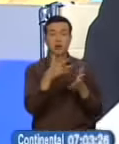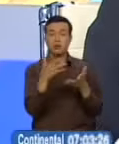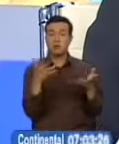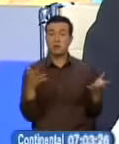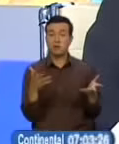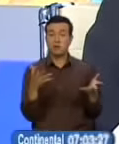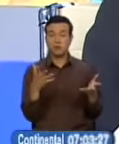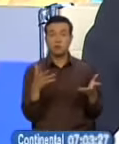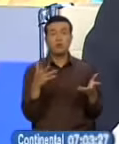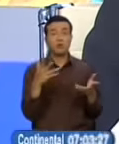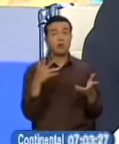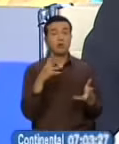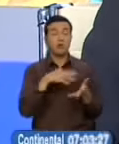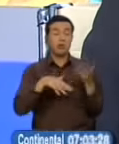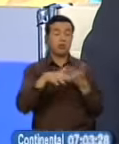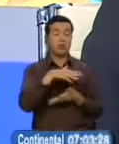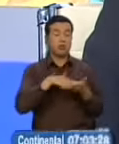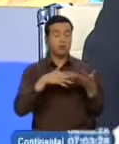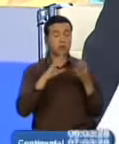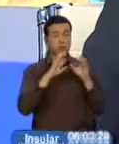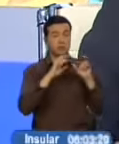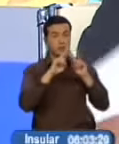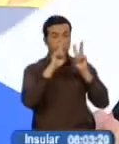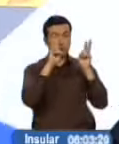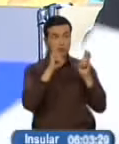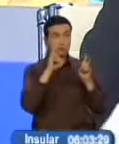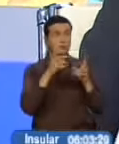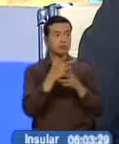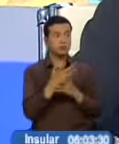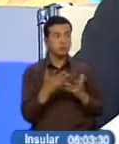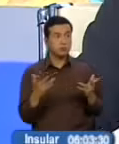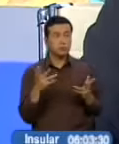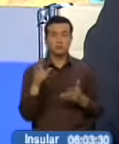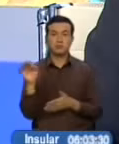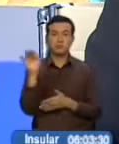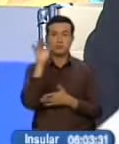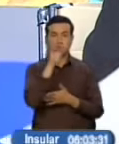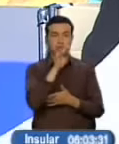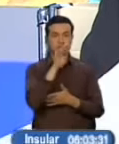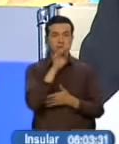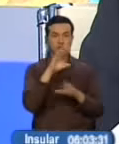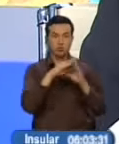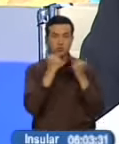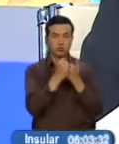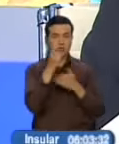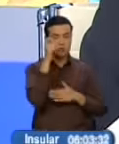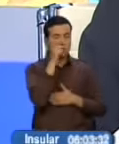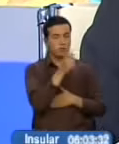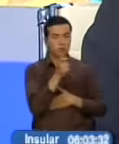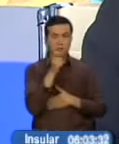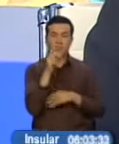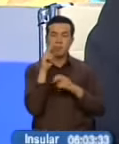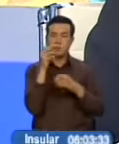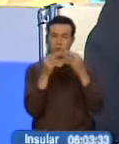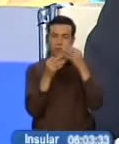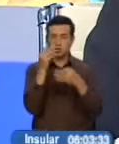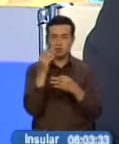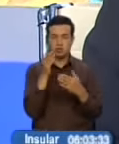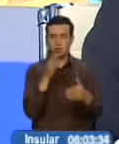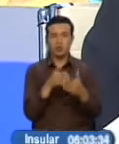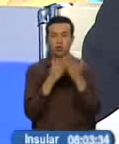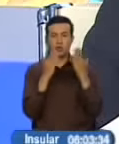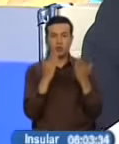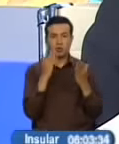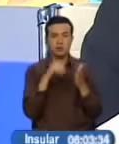Esto, digo, ha generado mucha polémica y para hablar sobre eso y además sobre el tema del llamado a la Comisión de Fiscalización para un eventual juicio político, tenemos